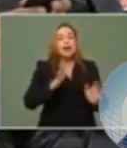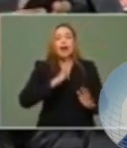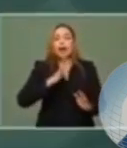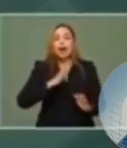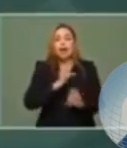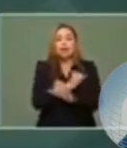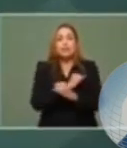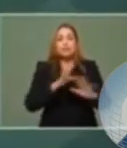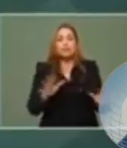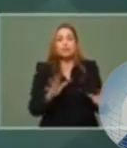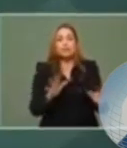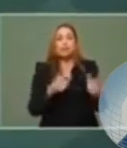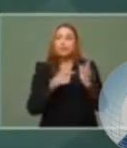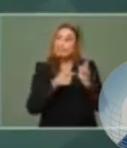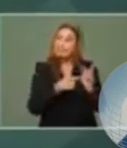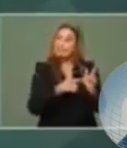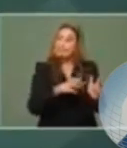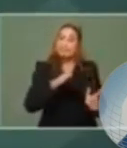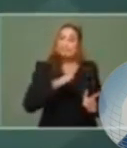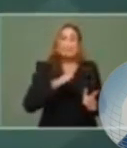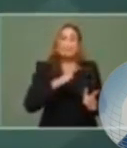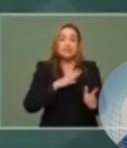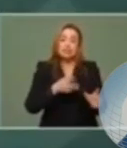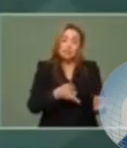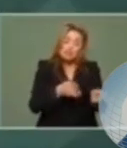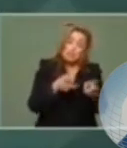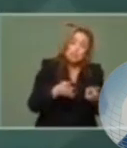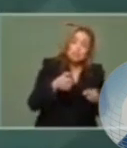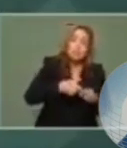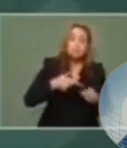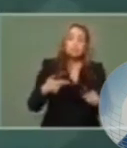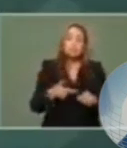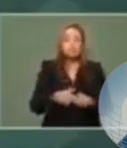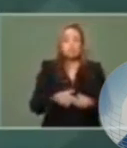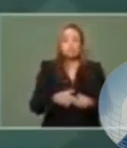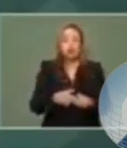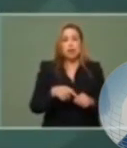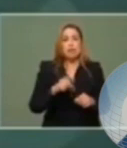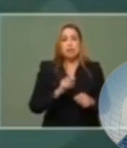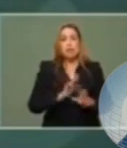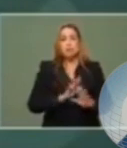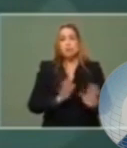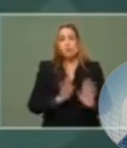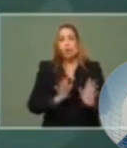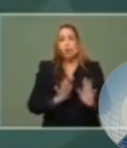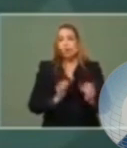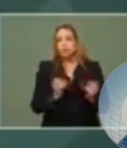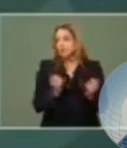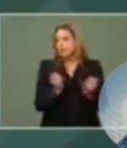el robo de combustible pero ya no igual